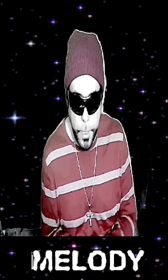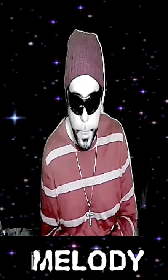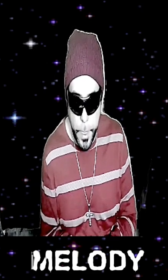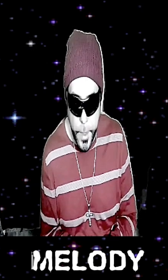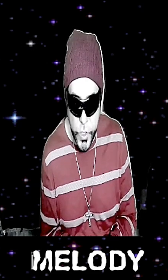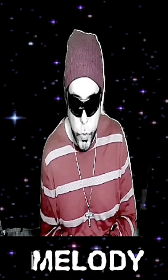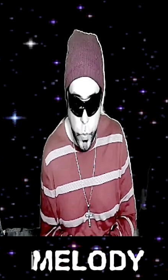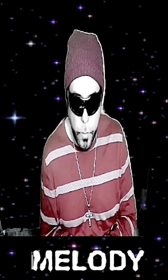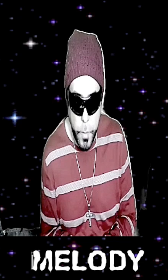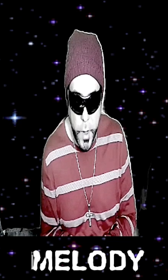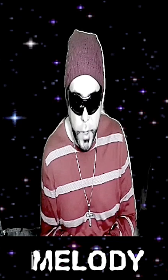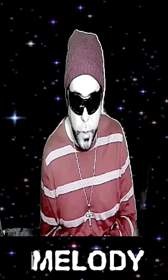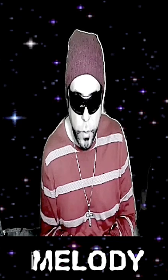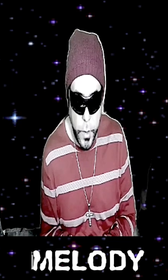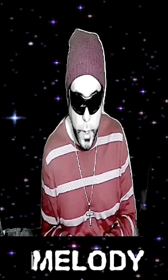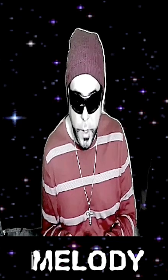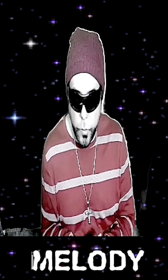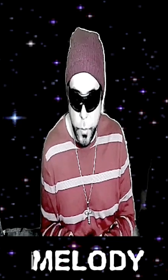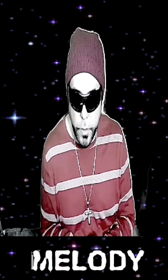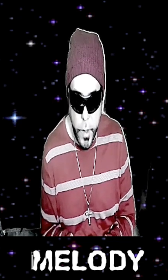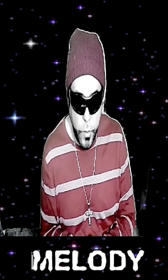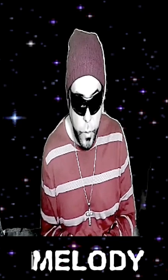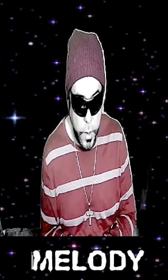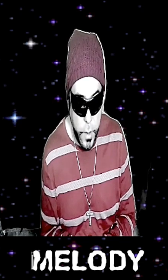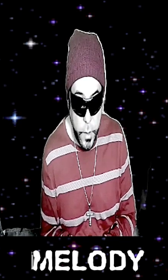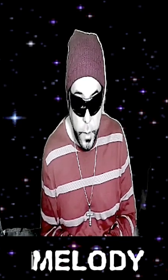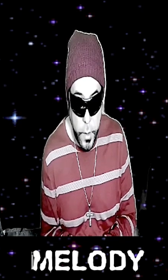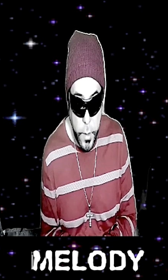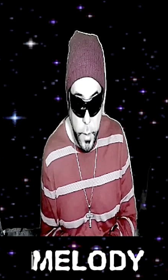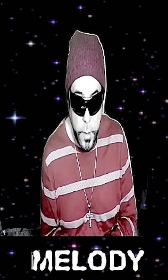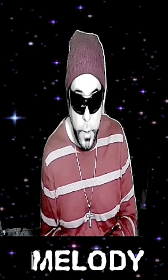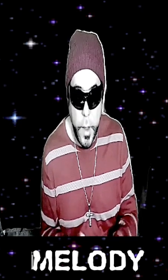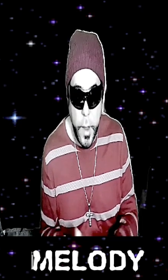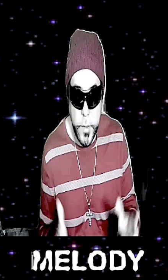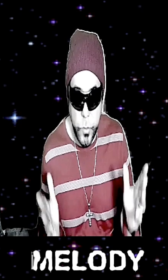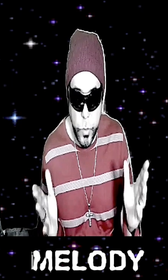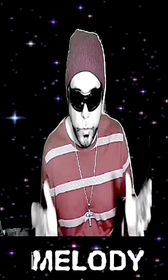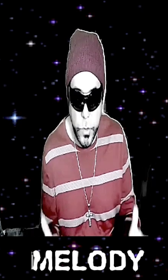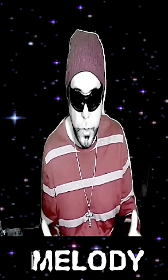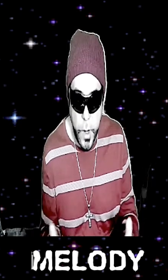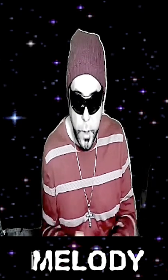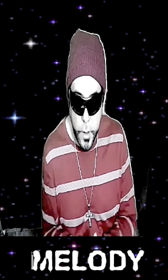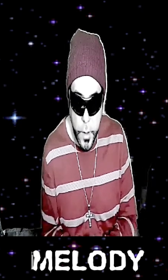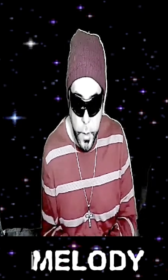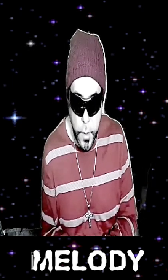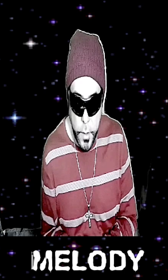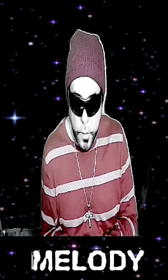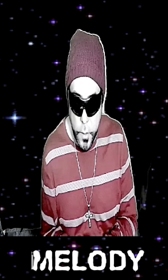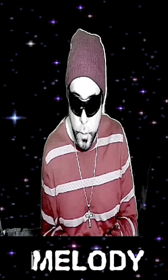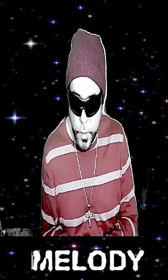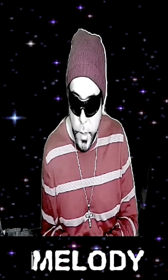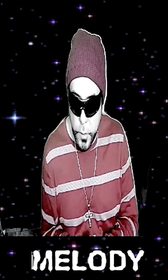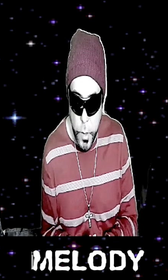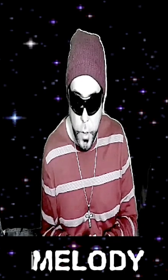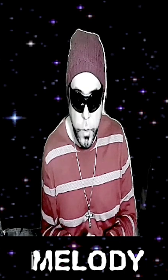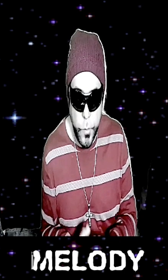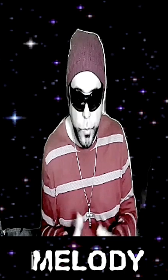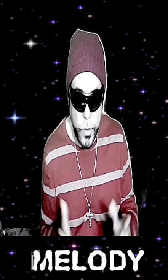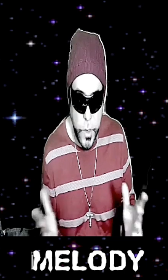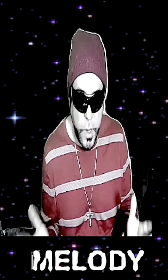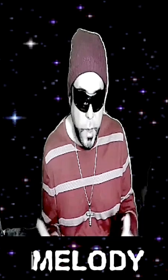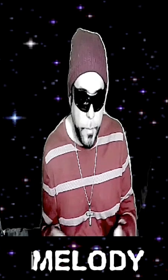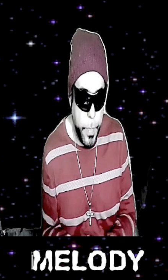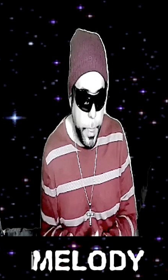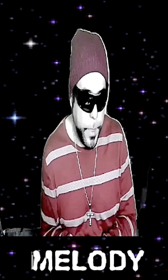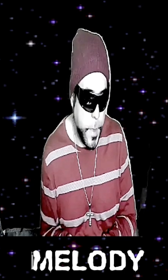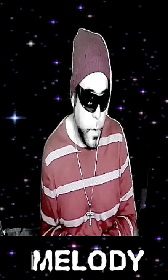video de hecho planeo dedicarle un video al al seguro social comentando algo de